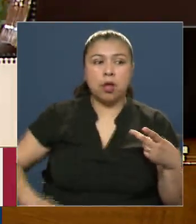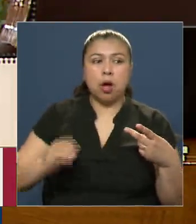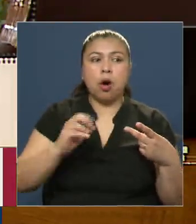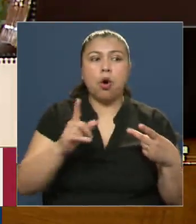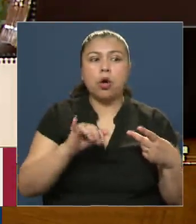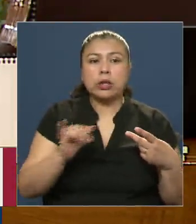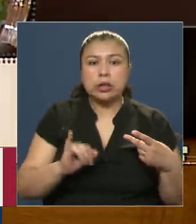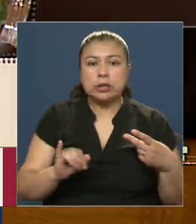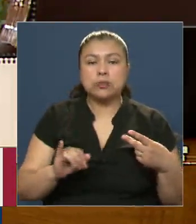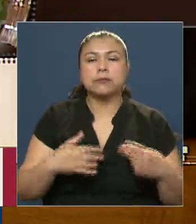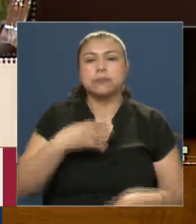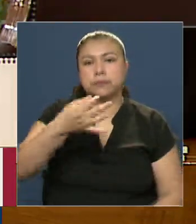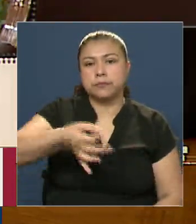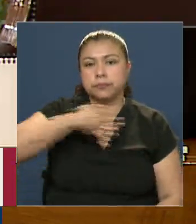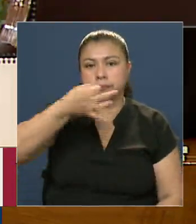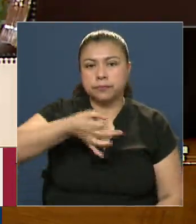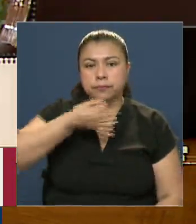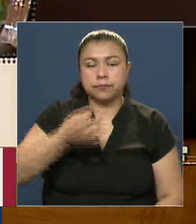nomás.